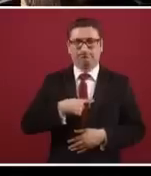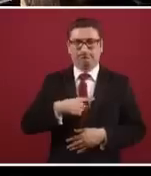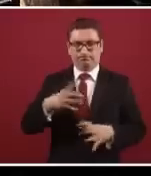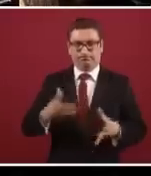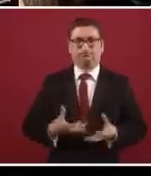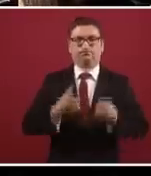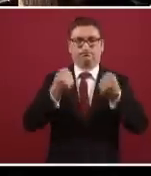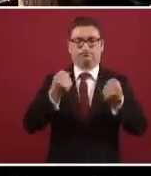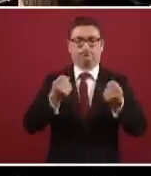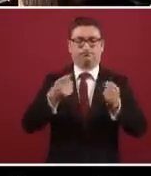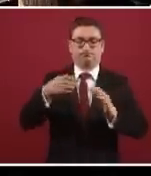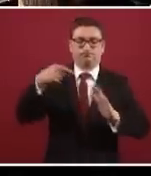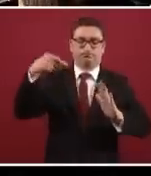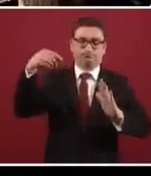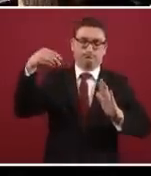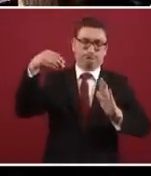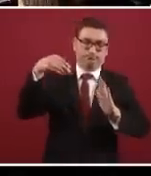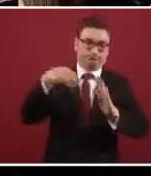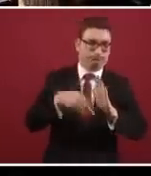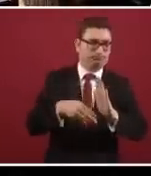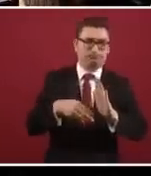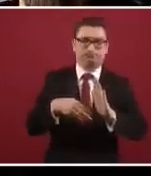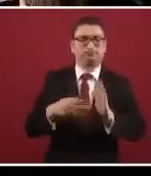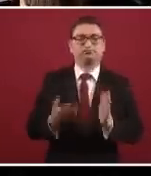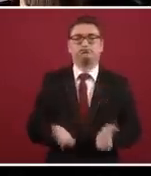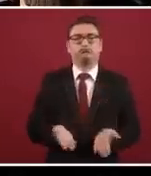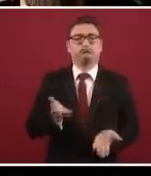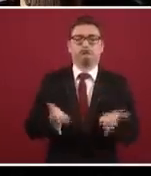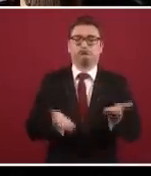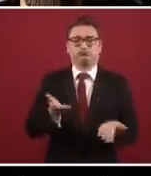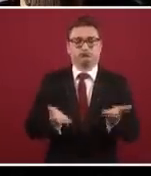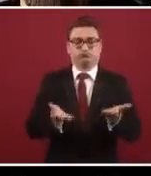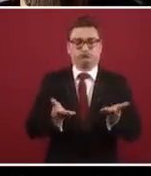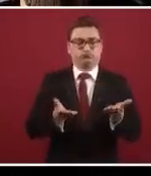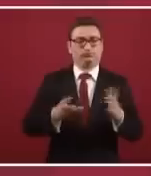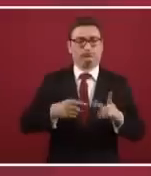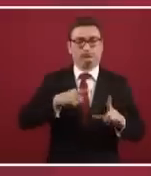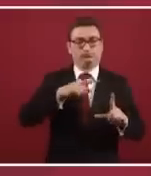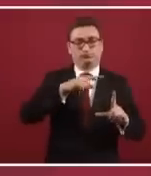estabilizar la caída. Eso fue lo primero. O sea, traemos